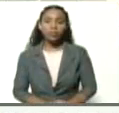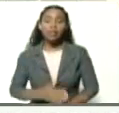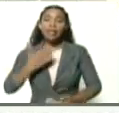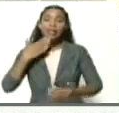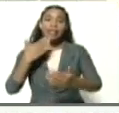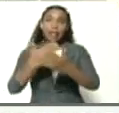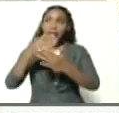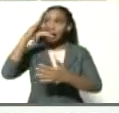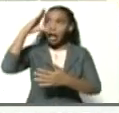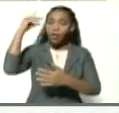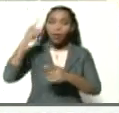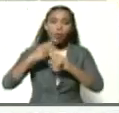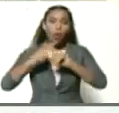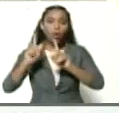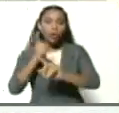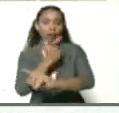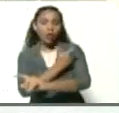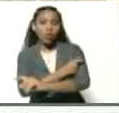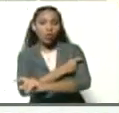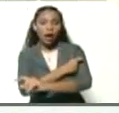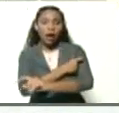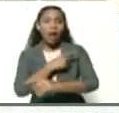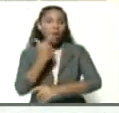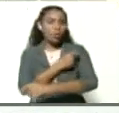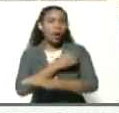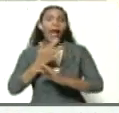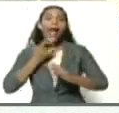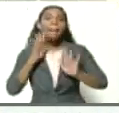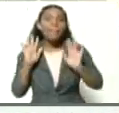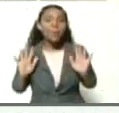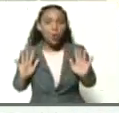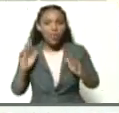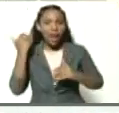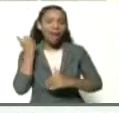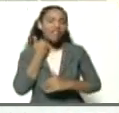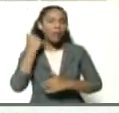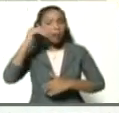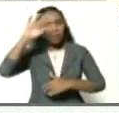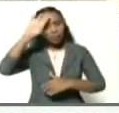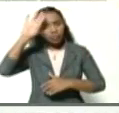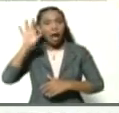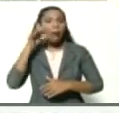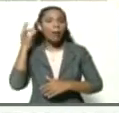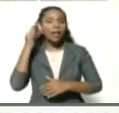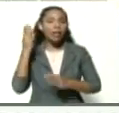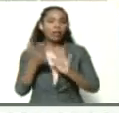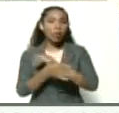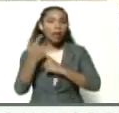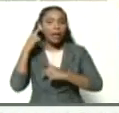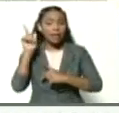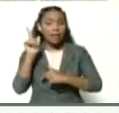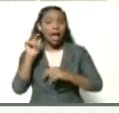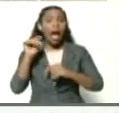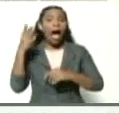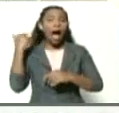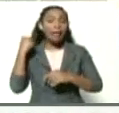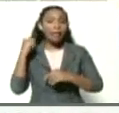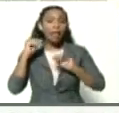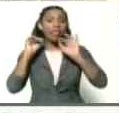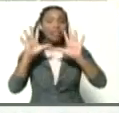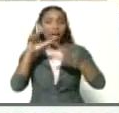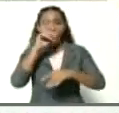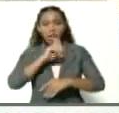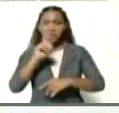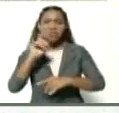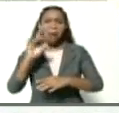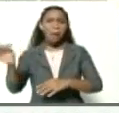Gracias a Dios, como otras vacunas. La vacuna, por ejemplo, de la fiebre amarilla. Antes te la ponían por 10 años y no